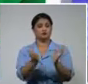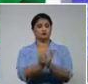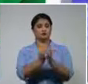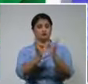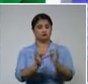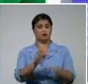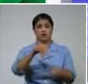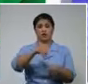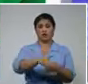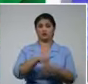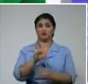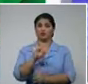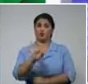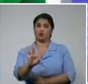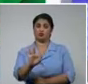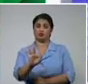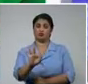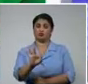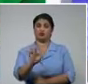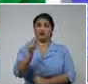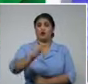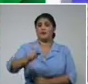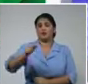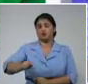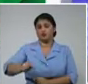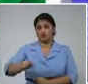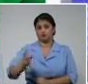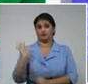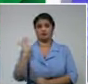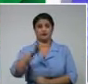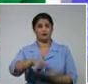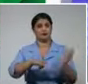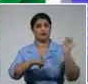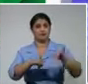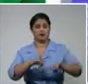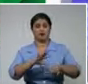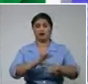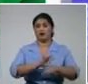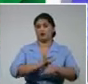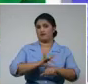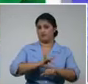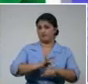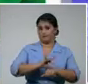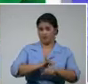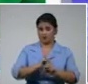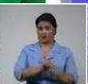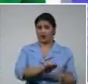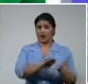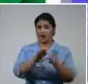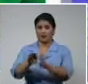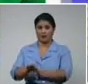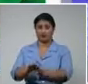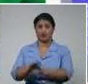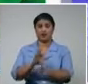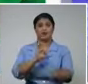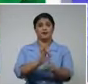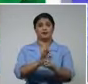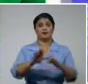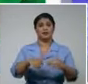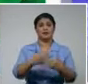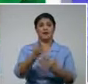dije, relacionados importados, y desde el 1 de noviembre hasta la